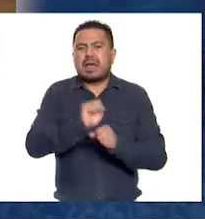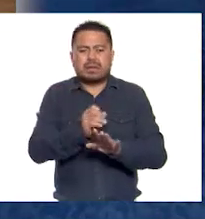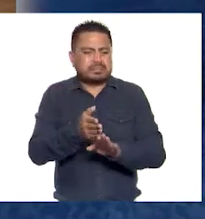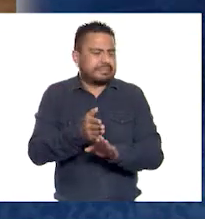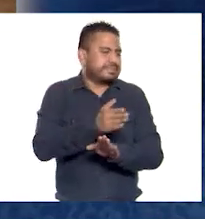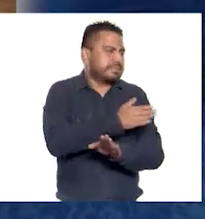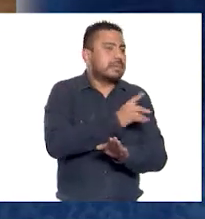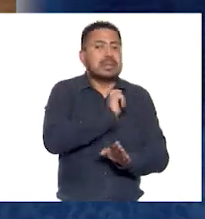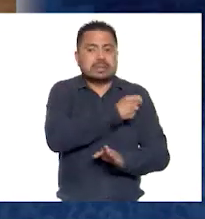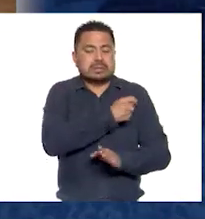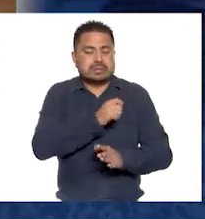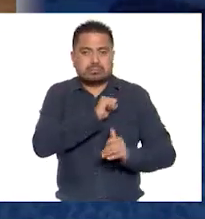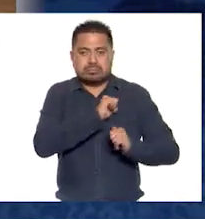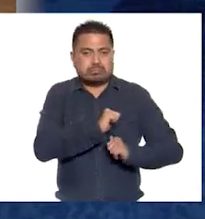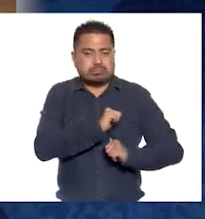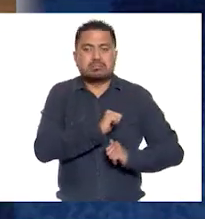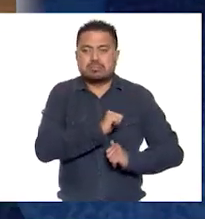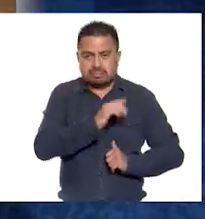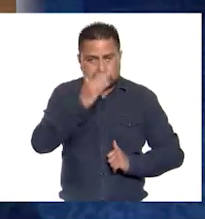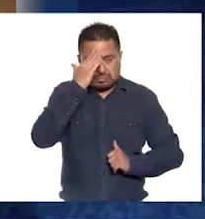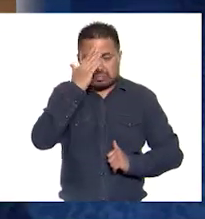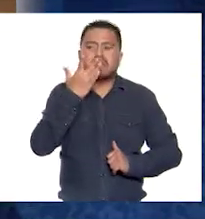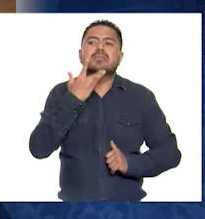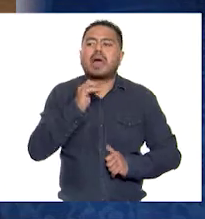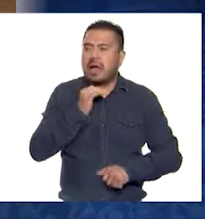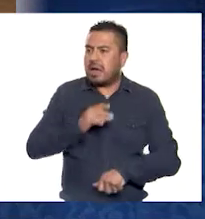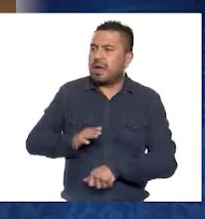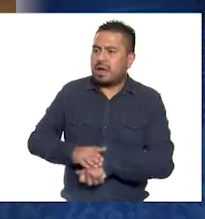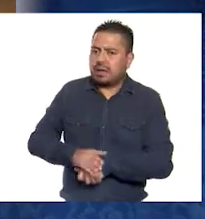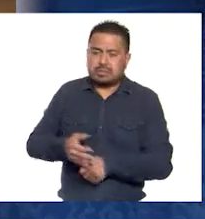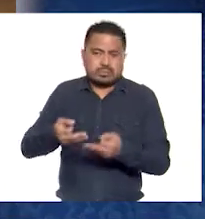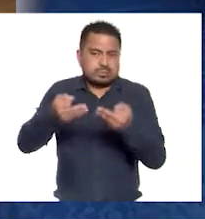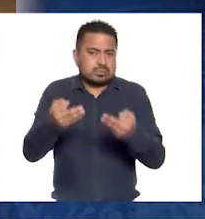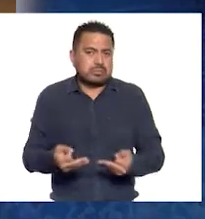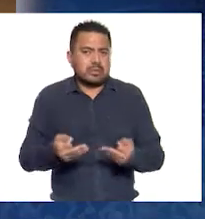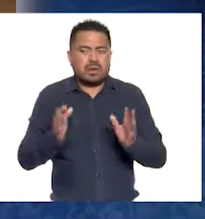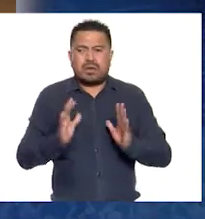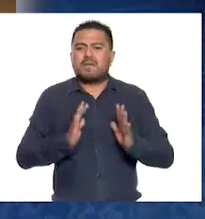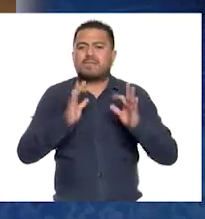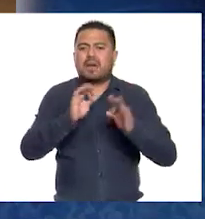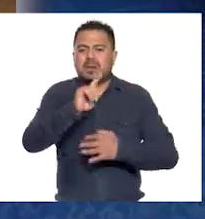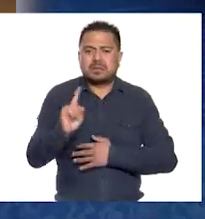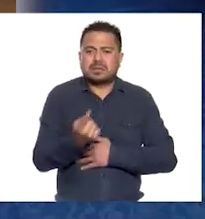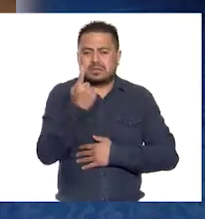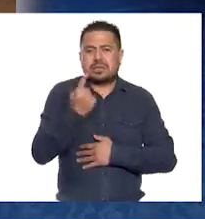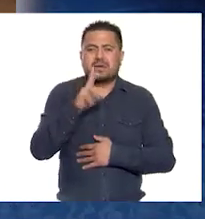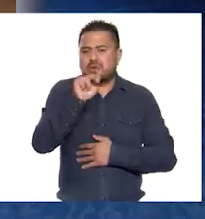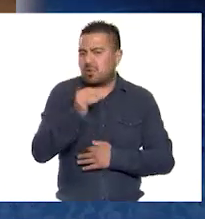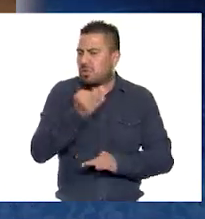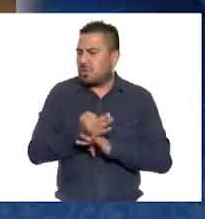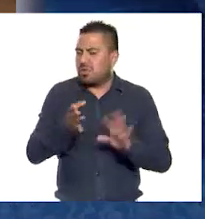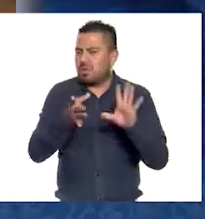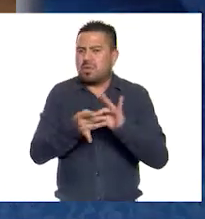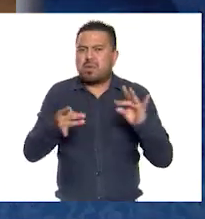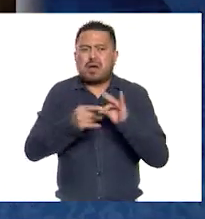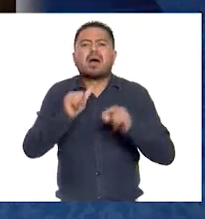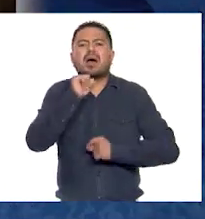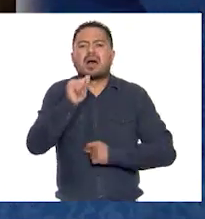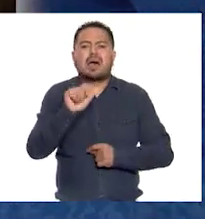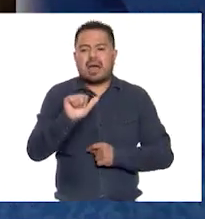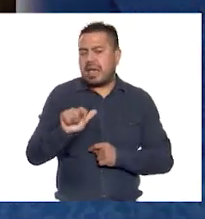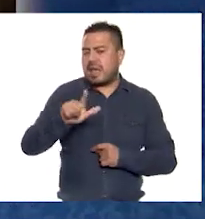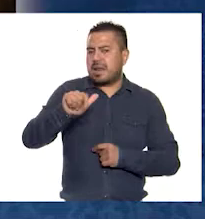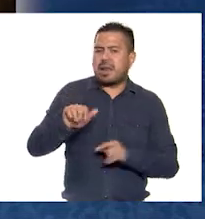es un siervo y mensajero veraz de esa fuente del ser. No estamos hablando de